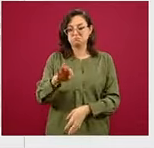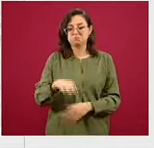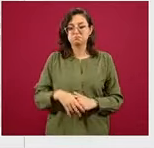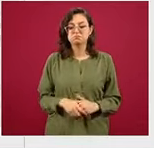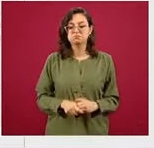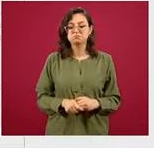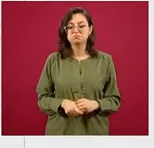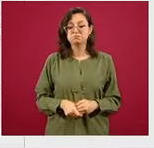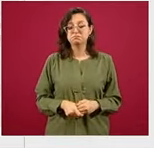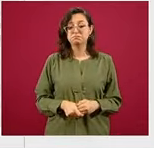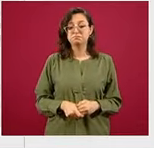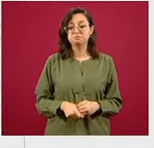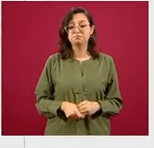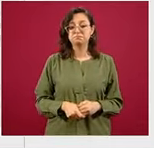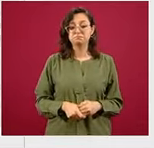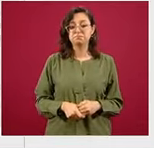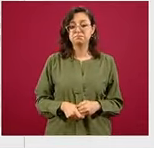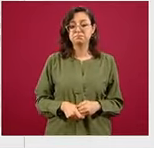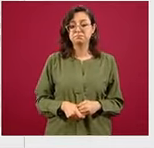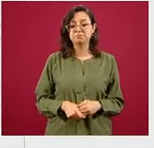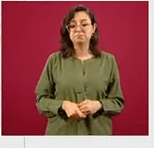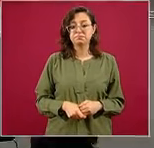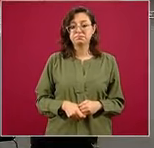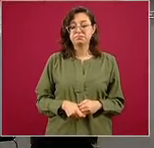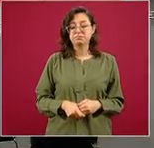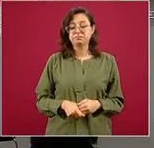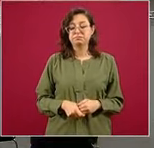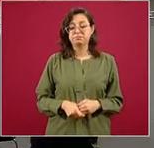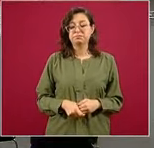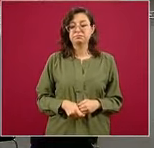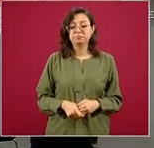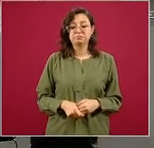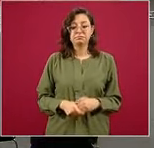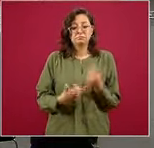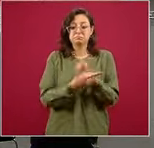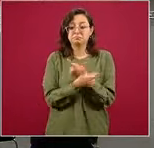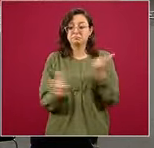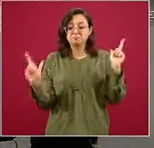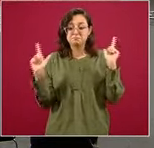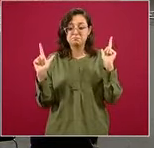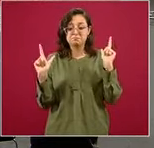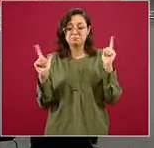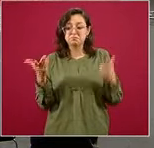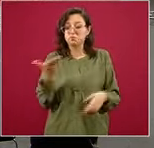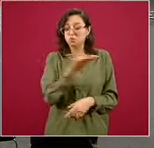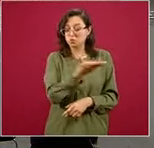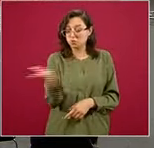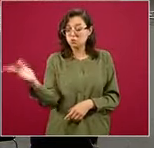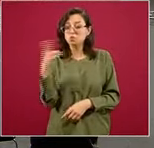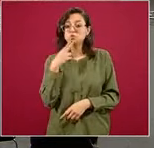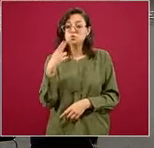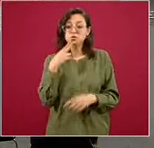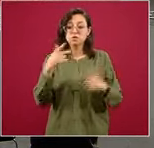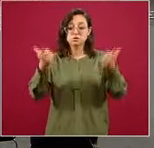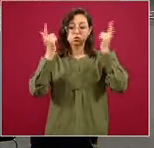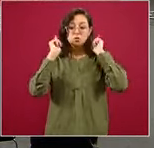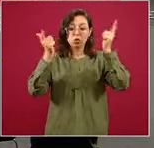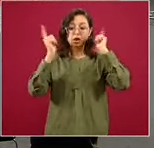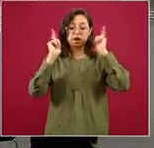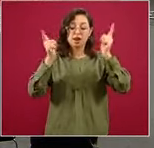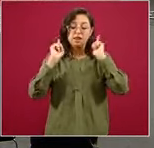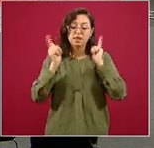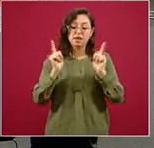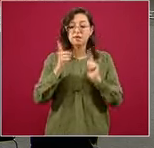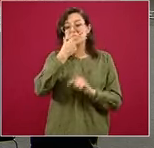impresora de su computadora. Lo ponemos a disposición, esperemos que les sea útil a las mexicanas y